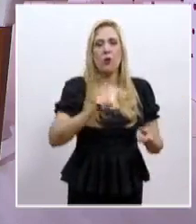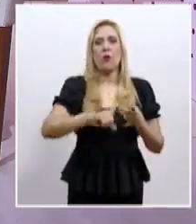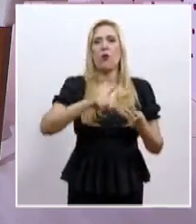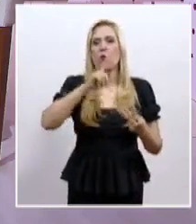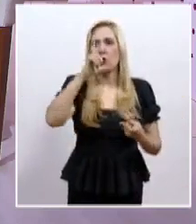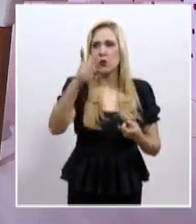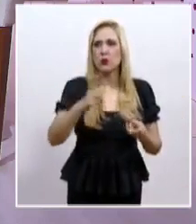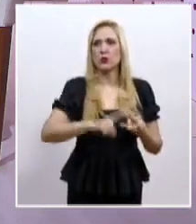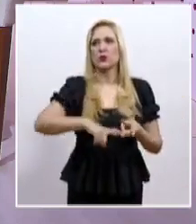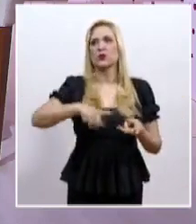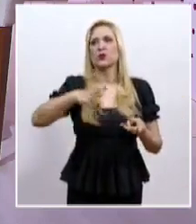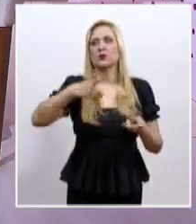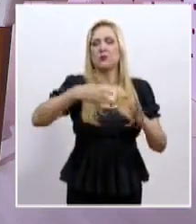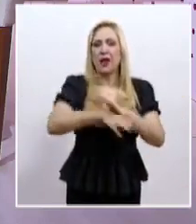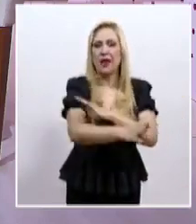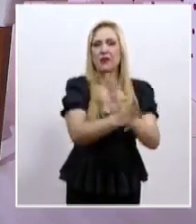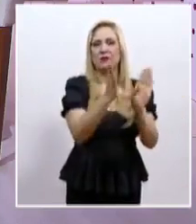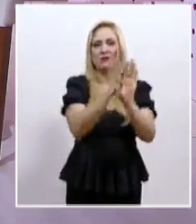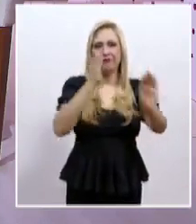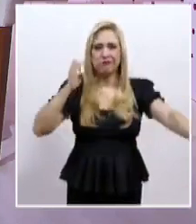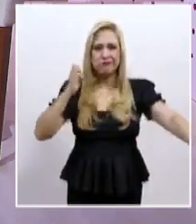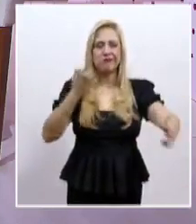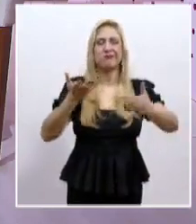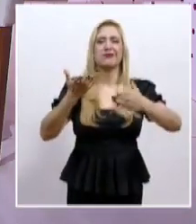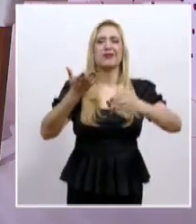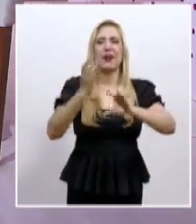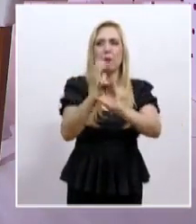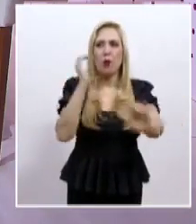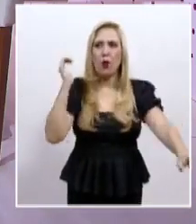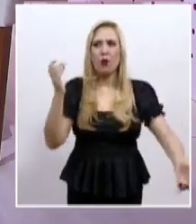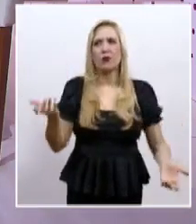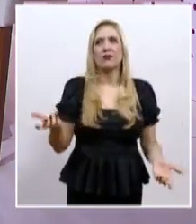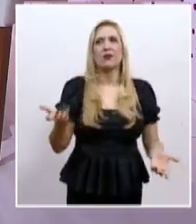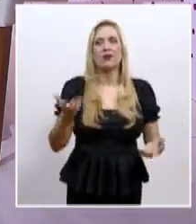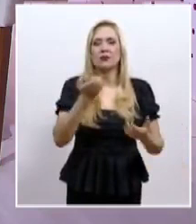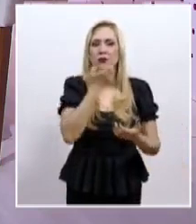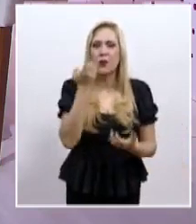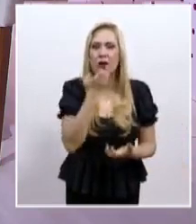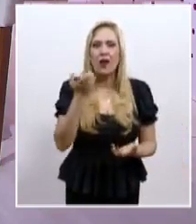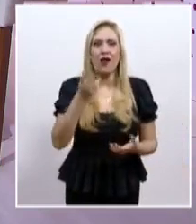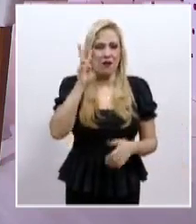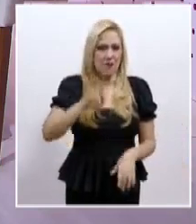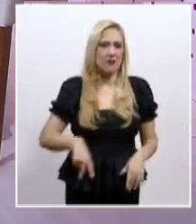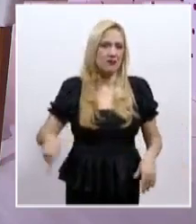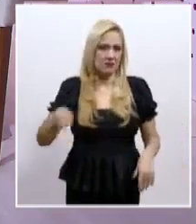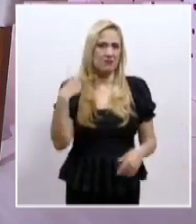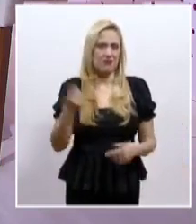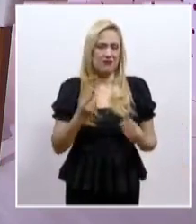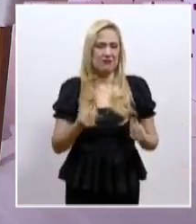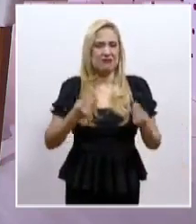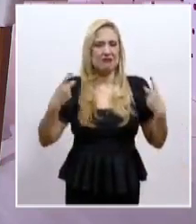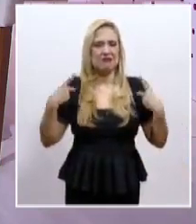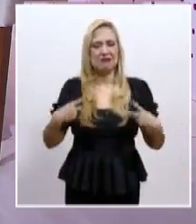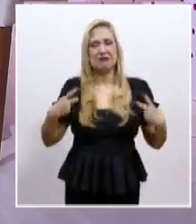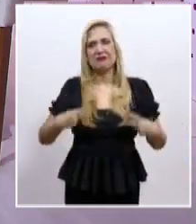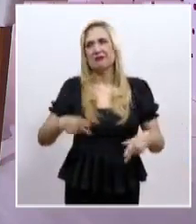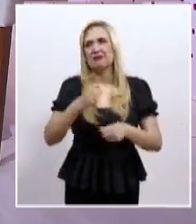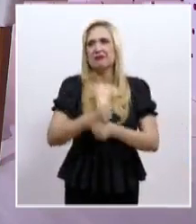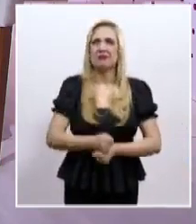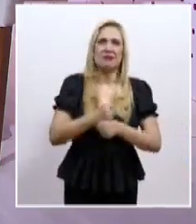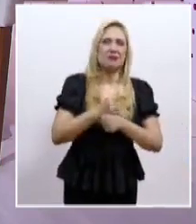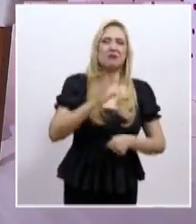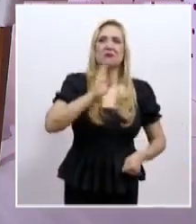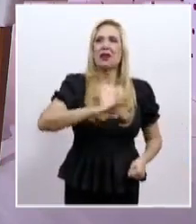capacidades institucionales y además que en México pues sufrimos cotidianamente las personas pues la privatización de muchos servicios públicos, ¿no? Que